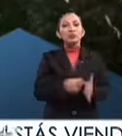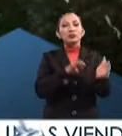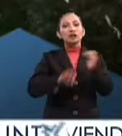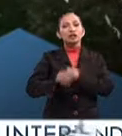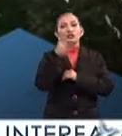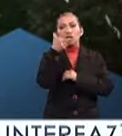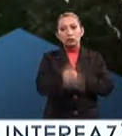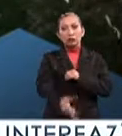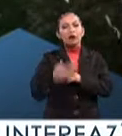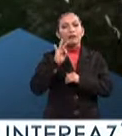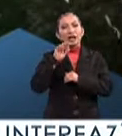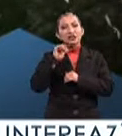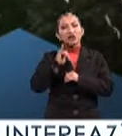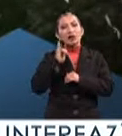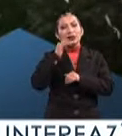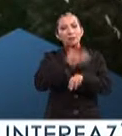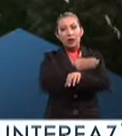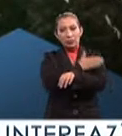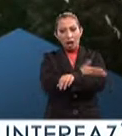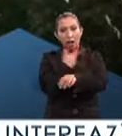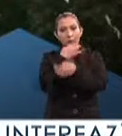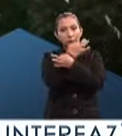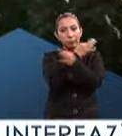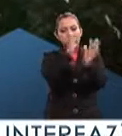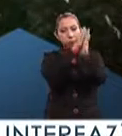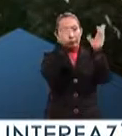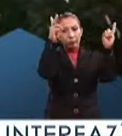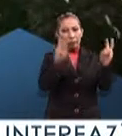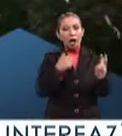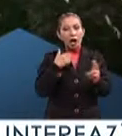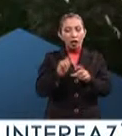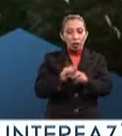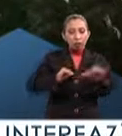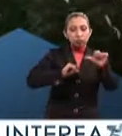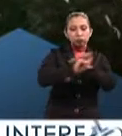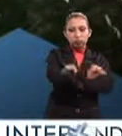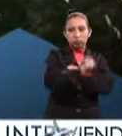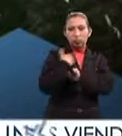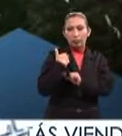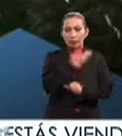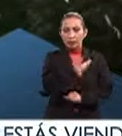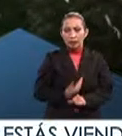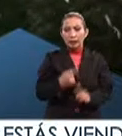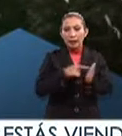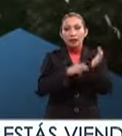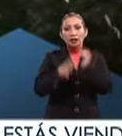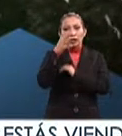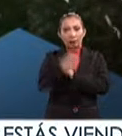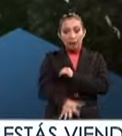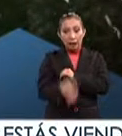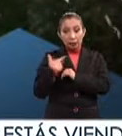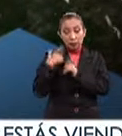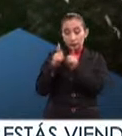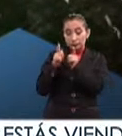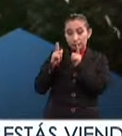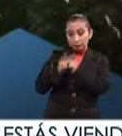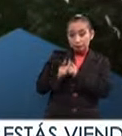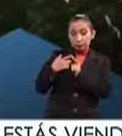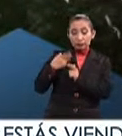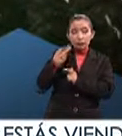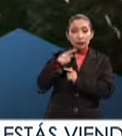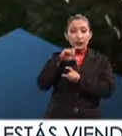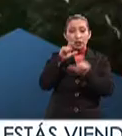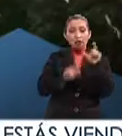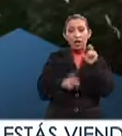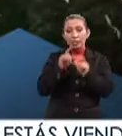En 1908, Francisco I. Madero publica su libro La sucesión presidencial en 1910, El Partido